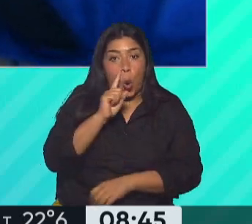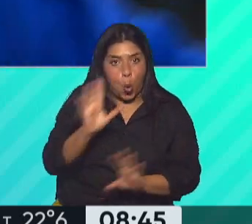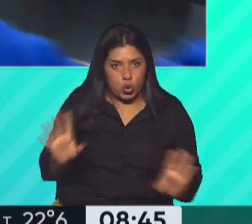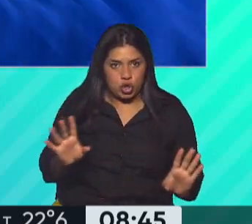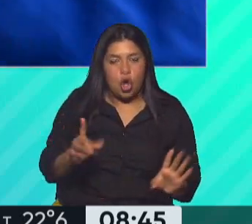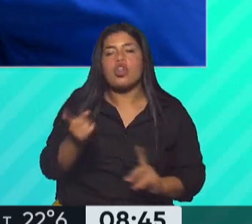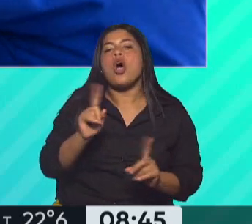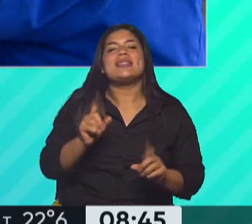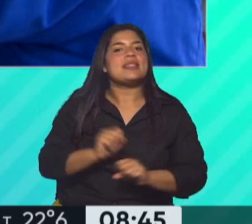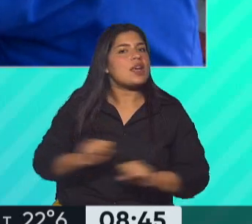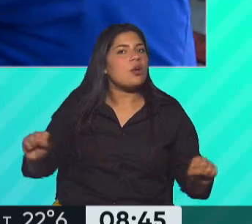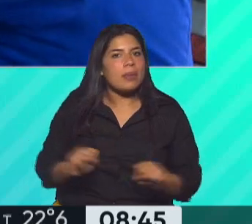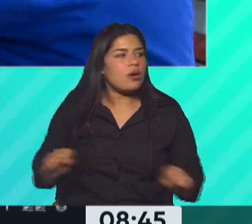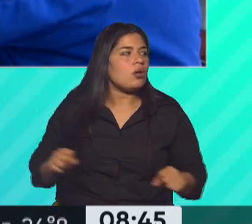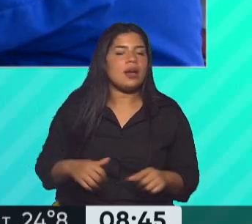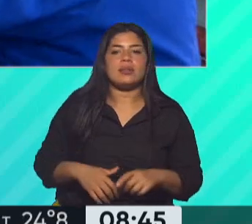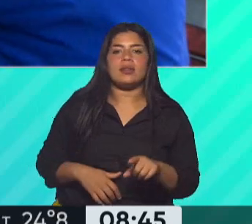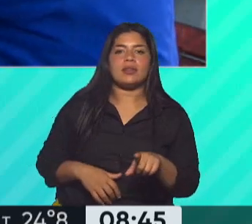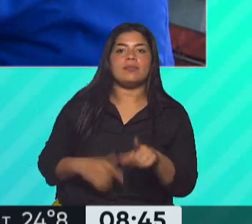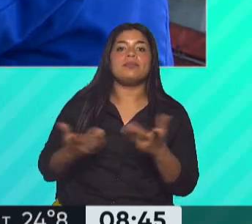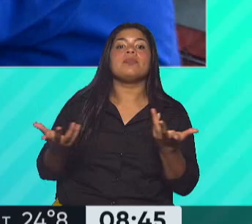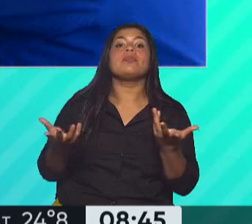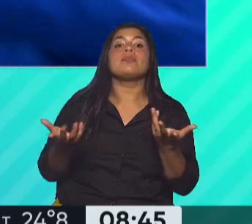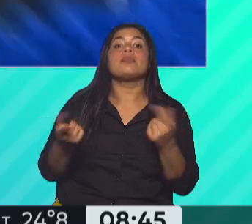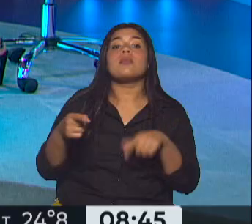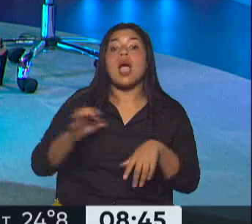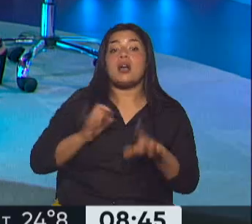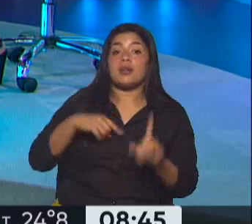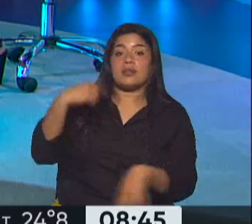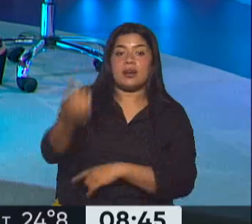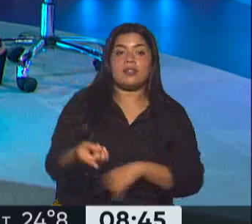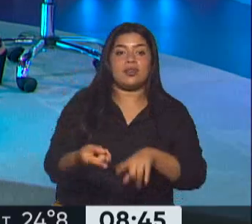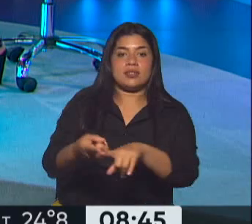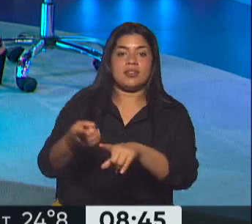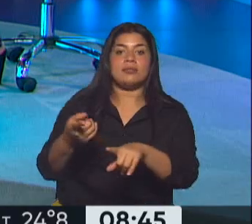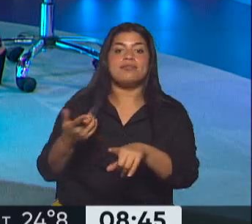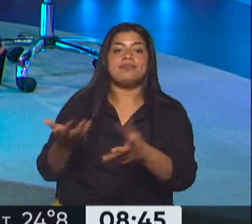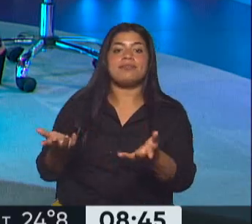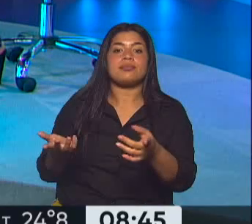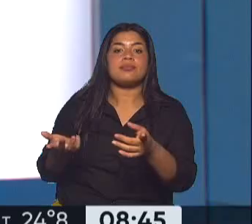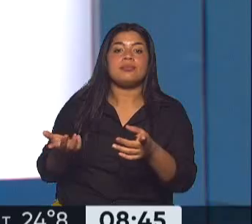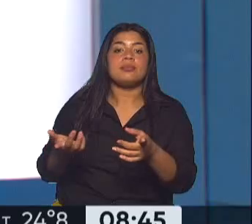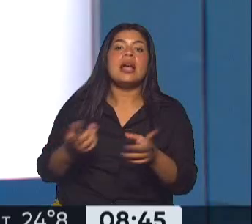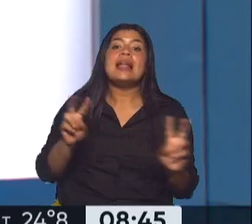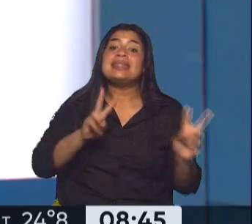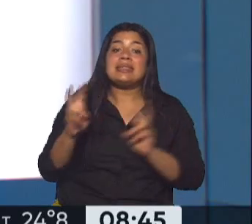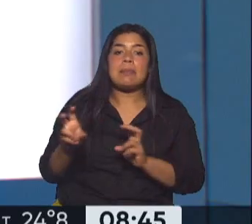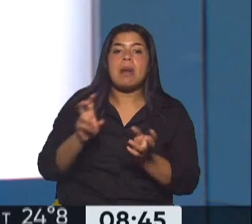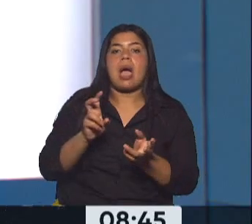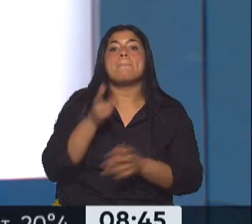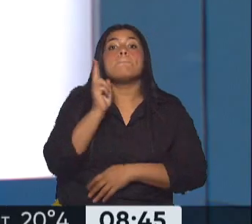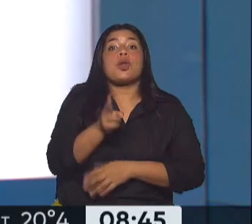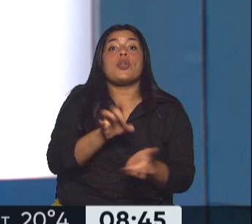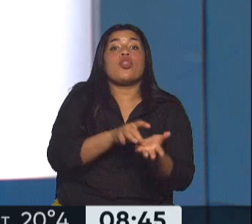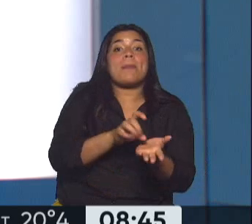para otro. Pero bueno, el año que viene entonces ya no va a estar más esta medida. Claro, escalonada. ¿Y la prohibición de despidos sigue? Por ahora la prohibición de